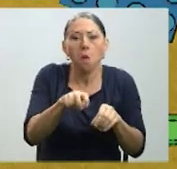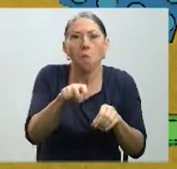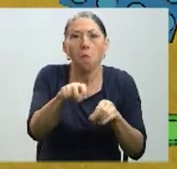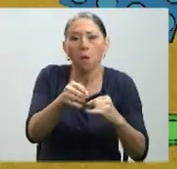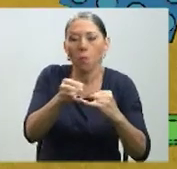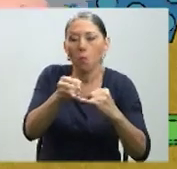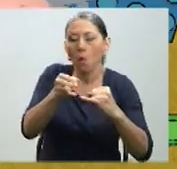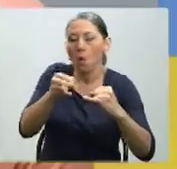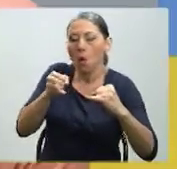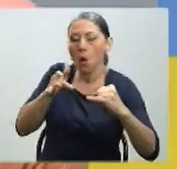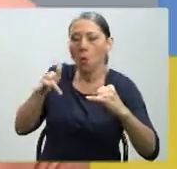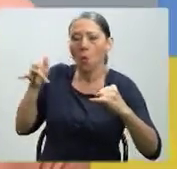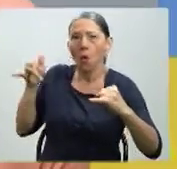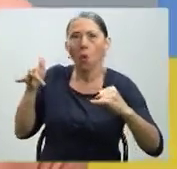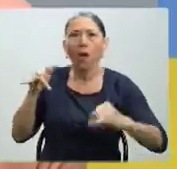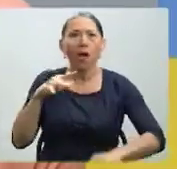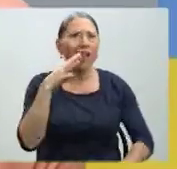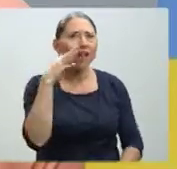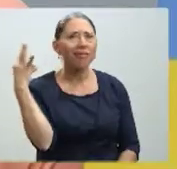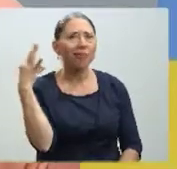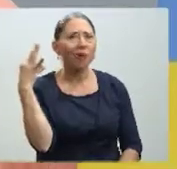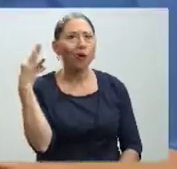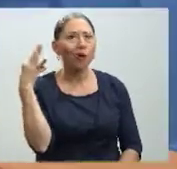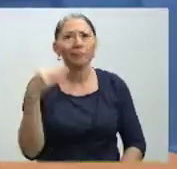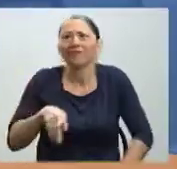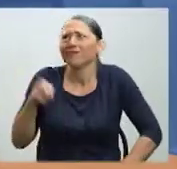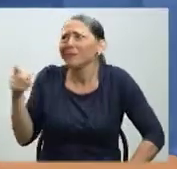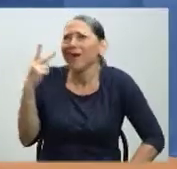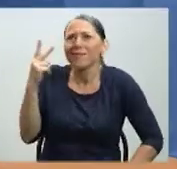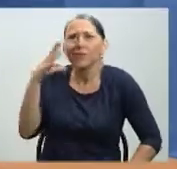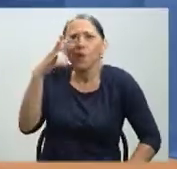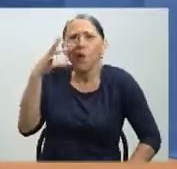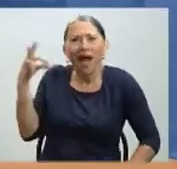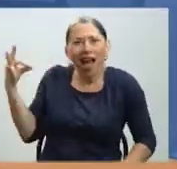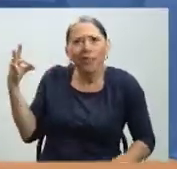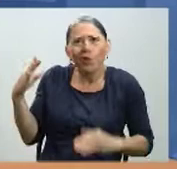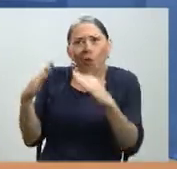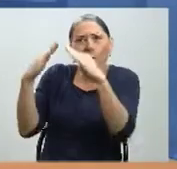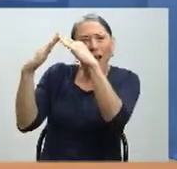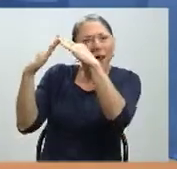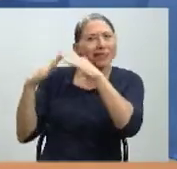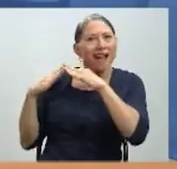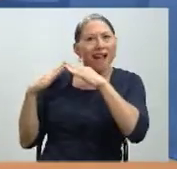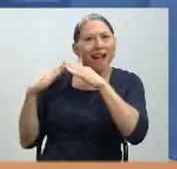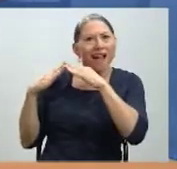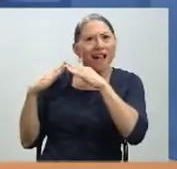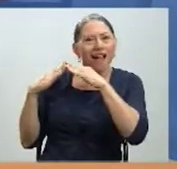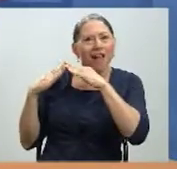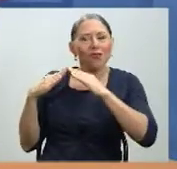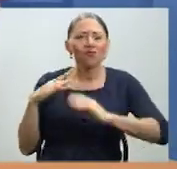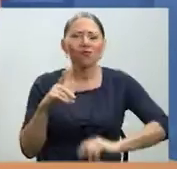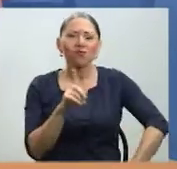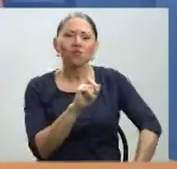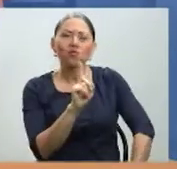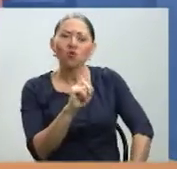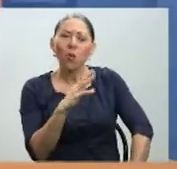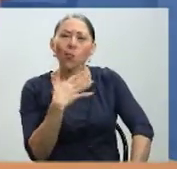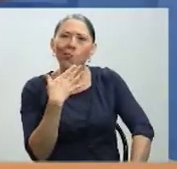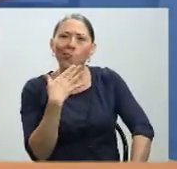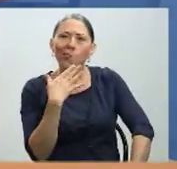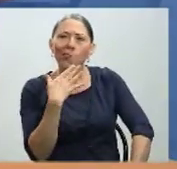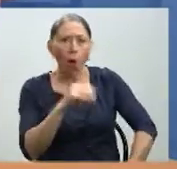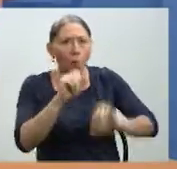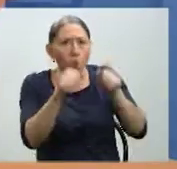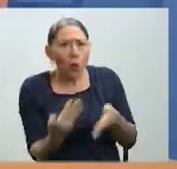lúdicas en casa para niños y niñas entre 7 y 9 años y que aprendan jugando en casa en el contexto de las restricciones